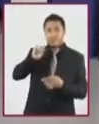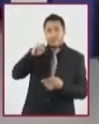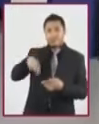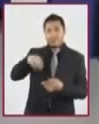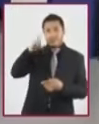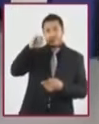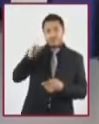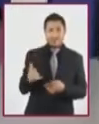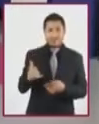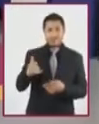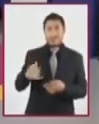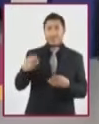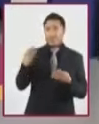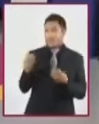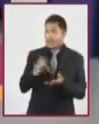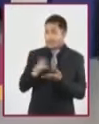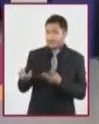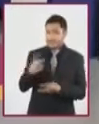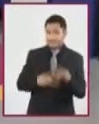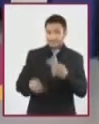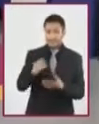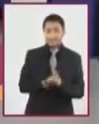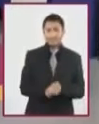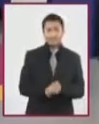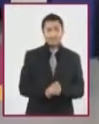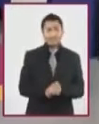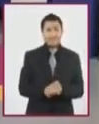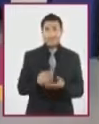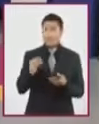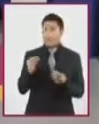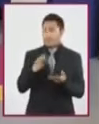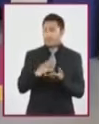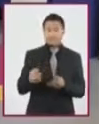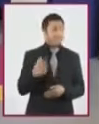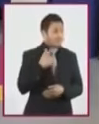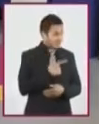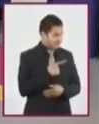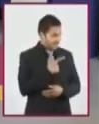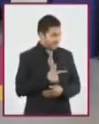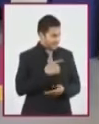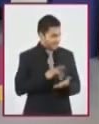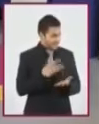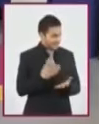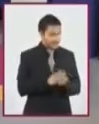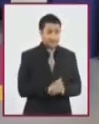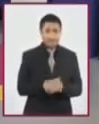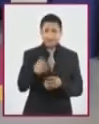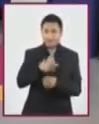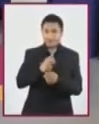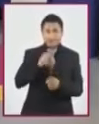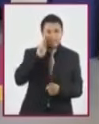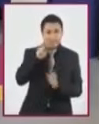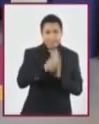intervención el día de hoy. Muchas gracias, maestra. Encantada, Enrique. Los invitamos a que continúen viendo la